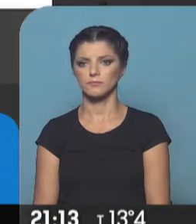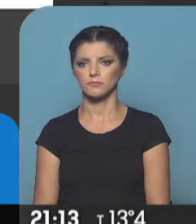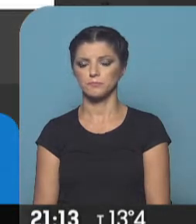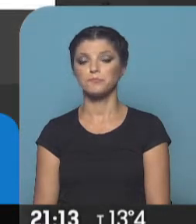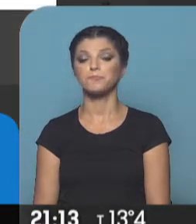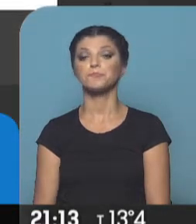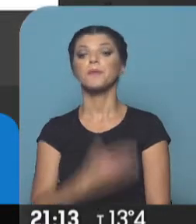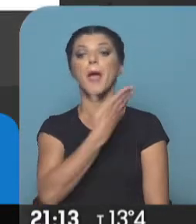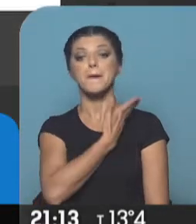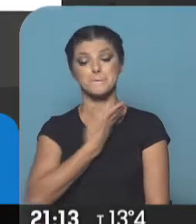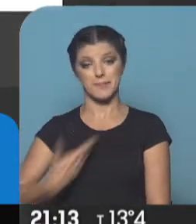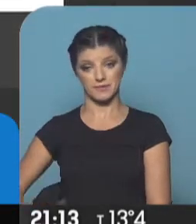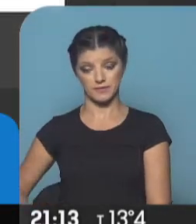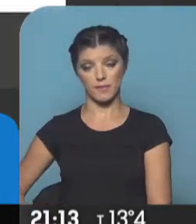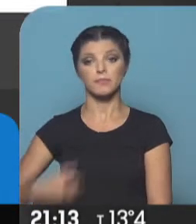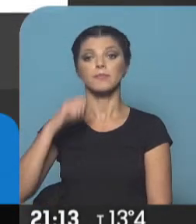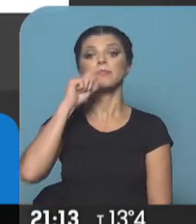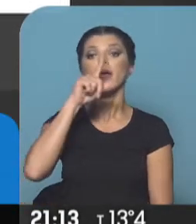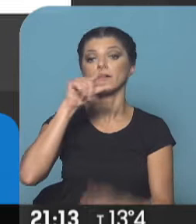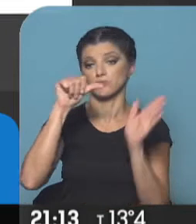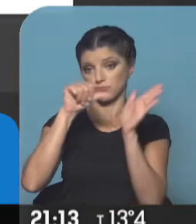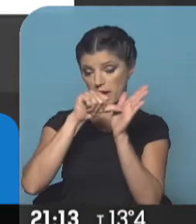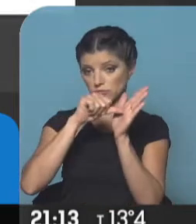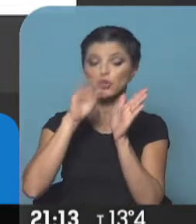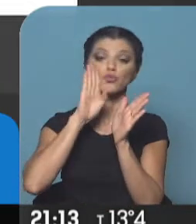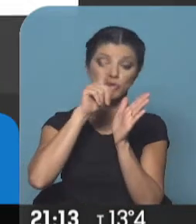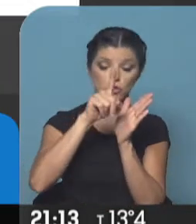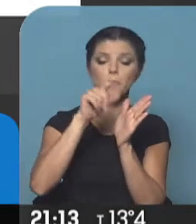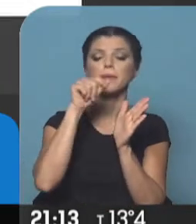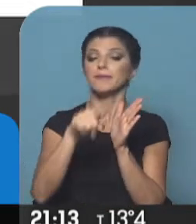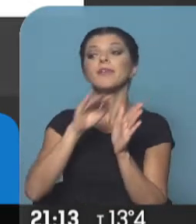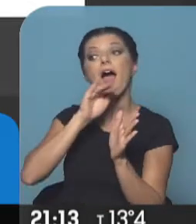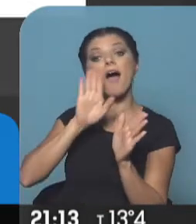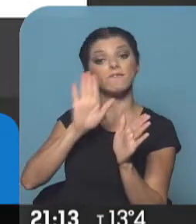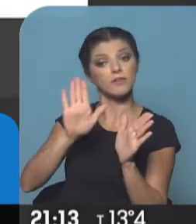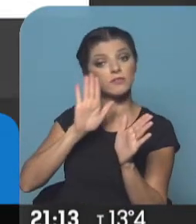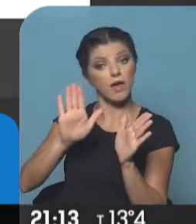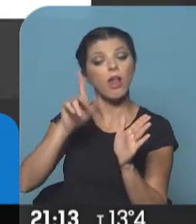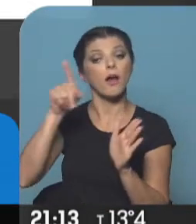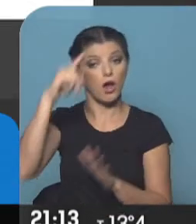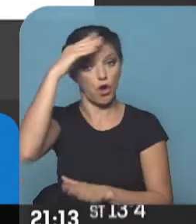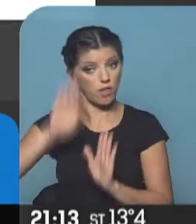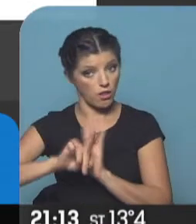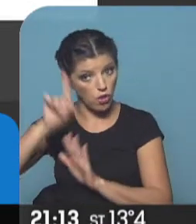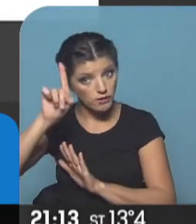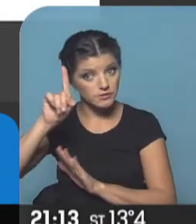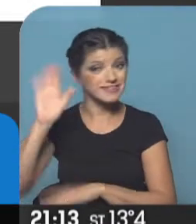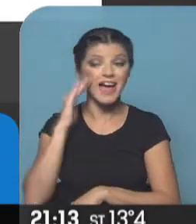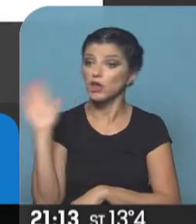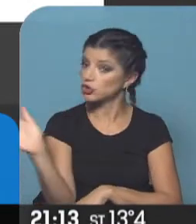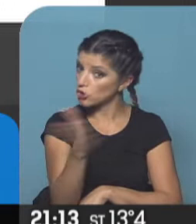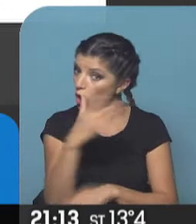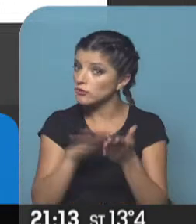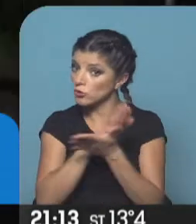El presidente de Estados Unidos, Donald Trump, volvió a advertir a Corea del Norte. Todas las opciones están sobre